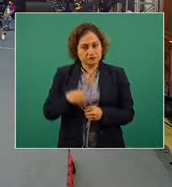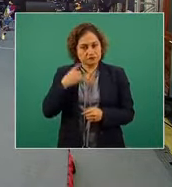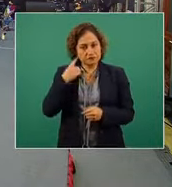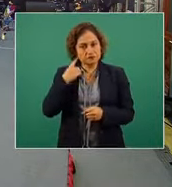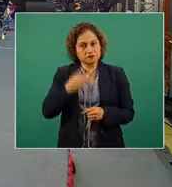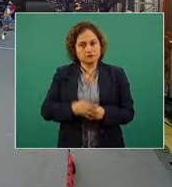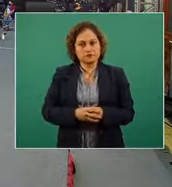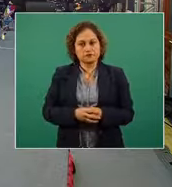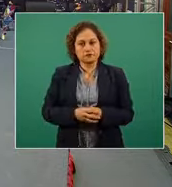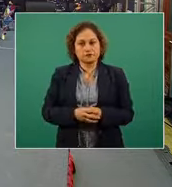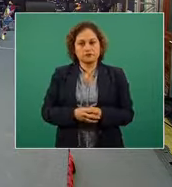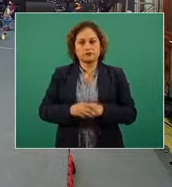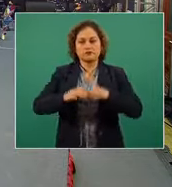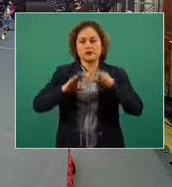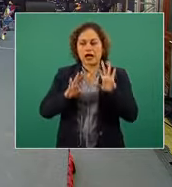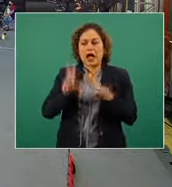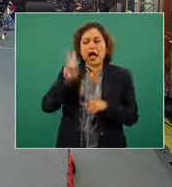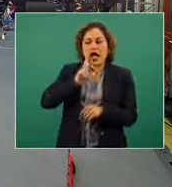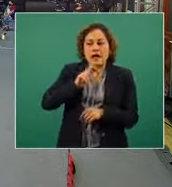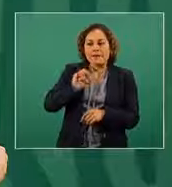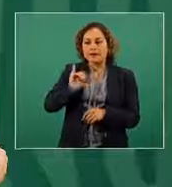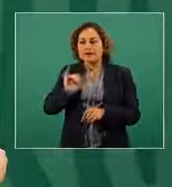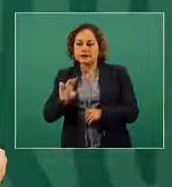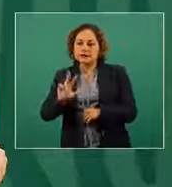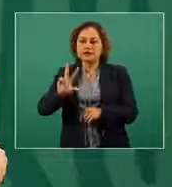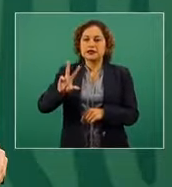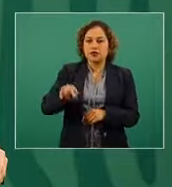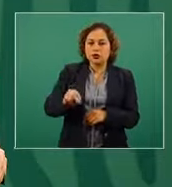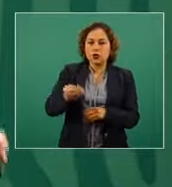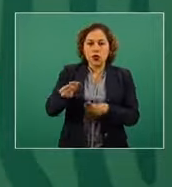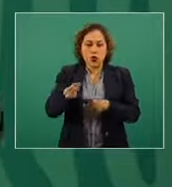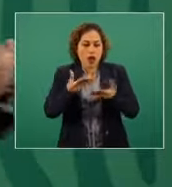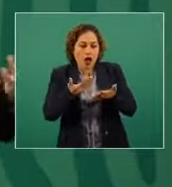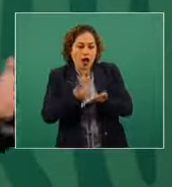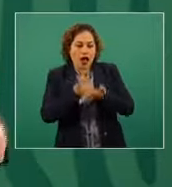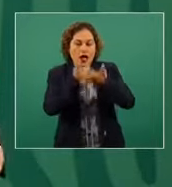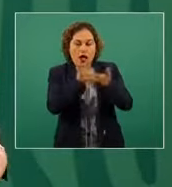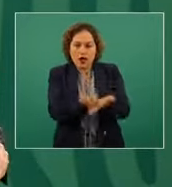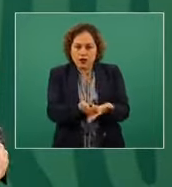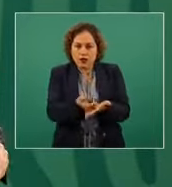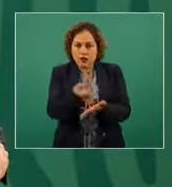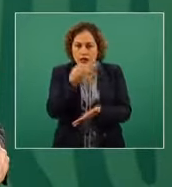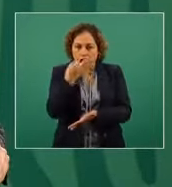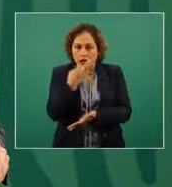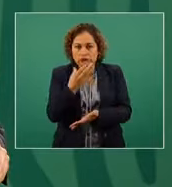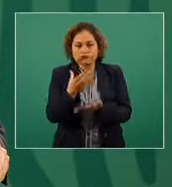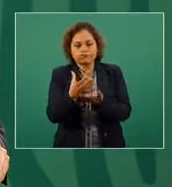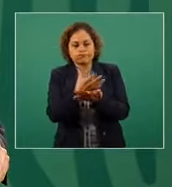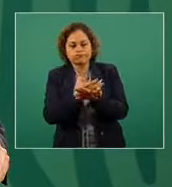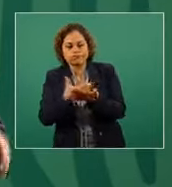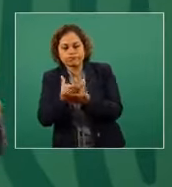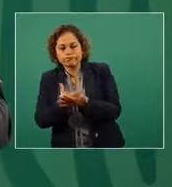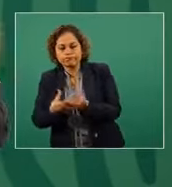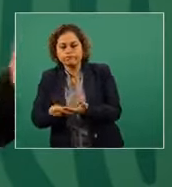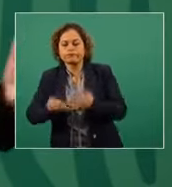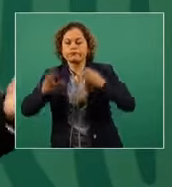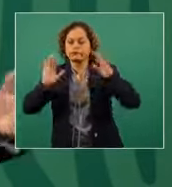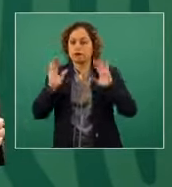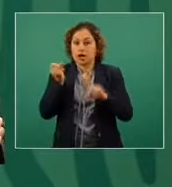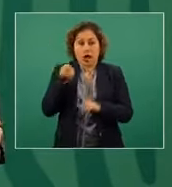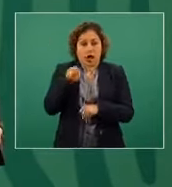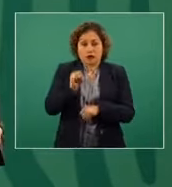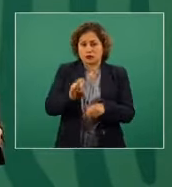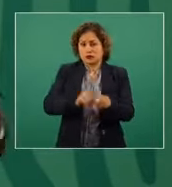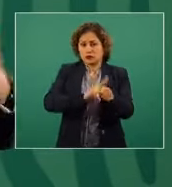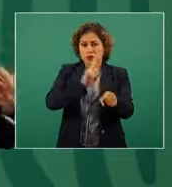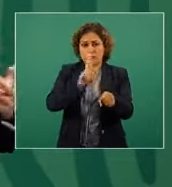Para que sea una alternativa de tratamiento. Lo que buscamos es tener alternativas de tratamiento y así es como ocurre en la ciencia